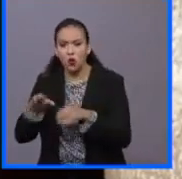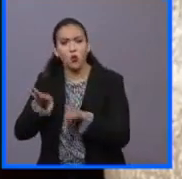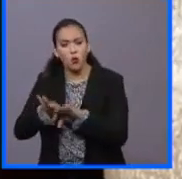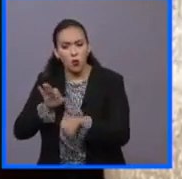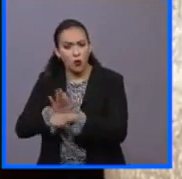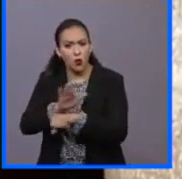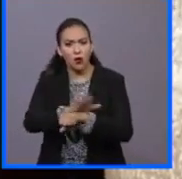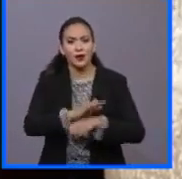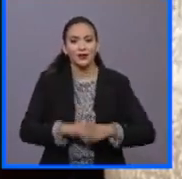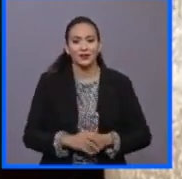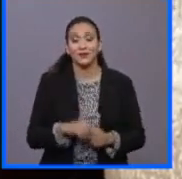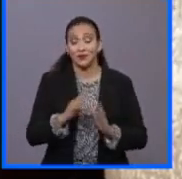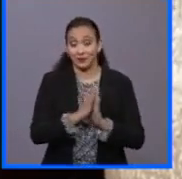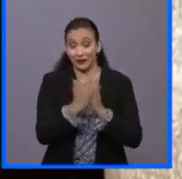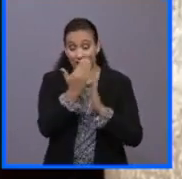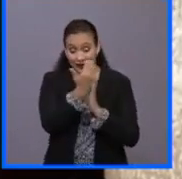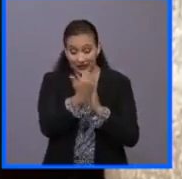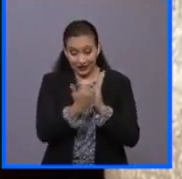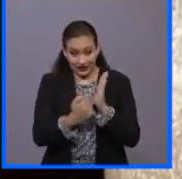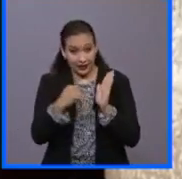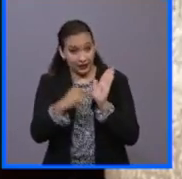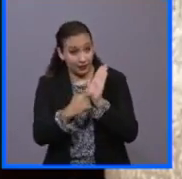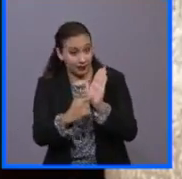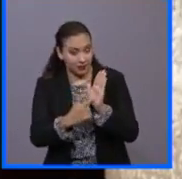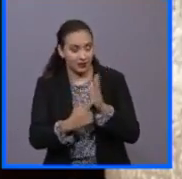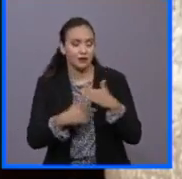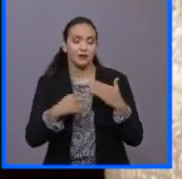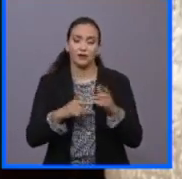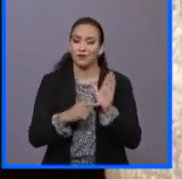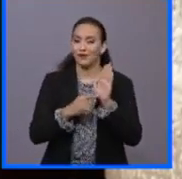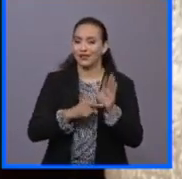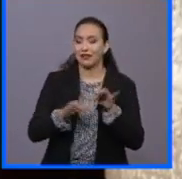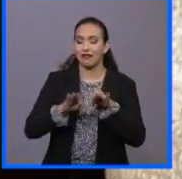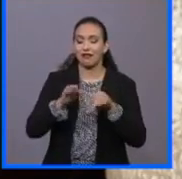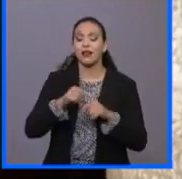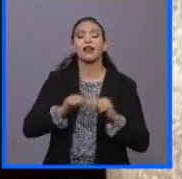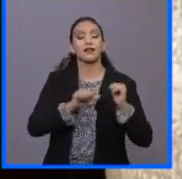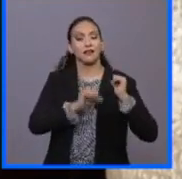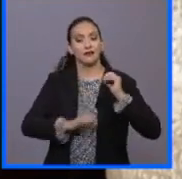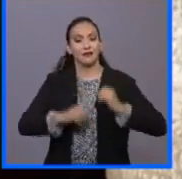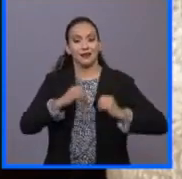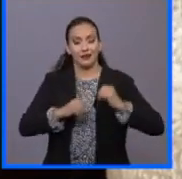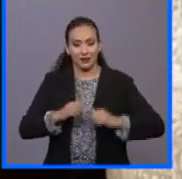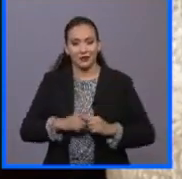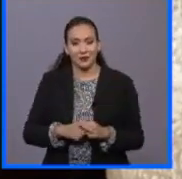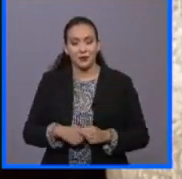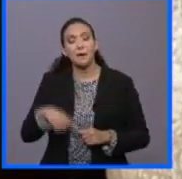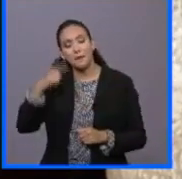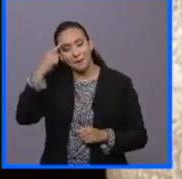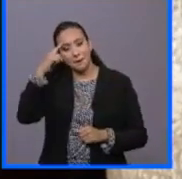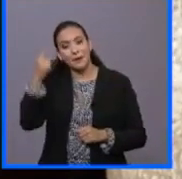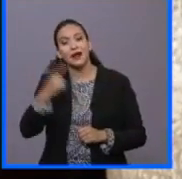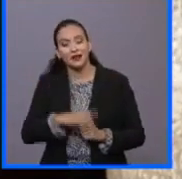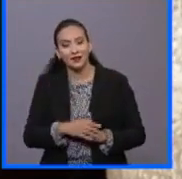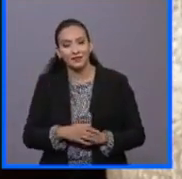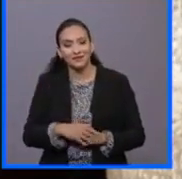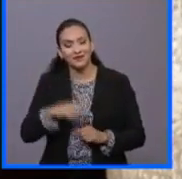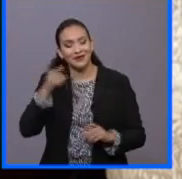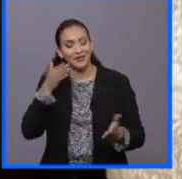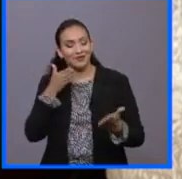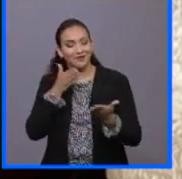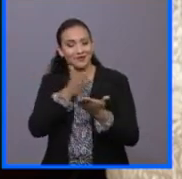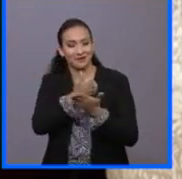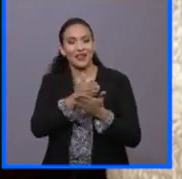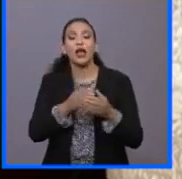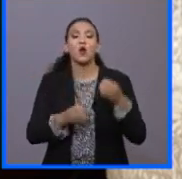Estas guías son el reflejo del compromiso del Poder Judicial de la Federación con una